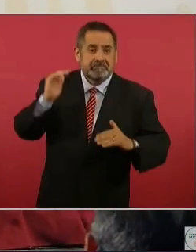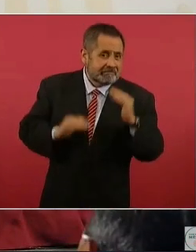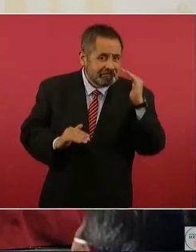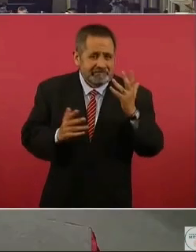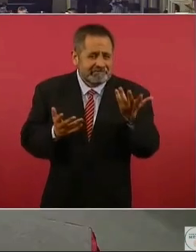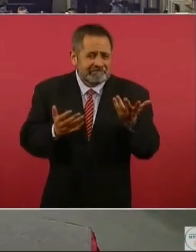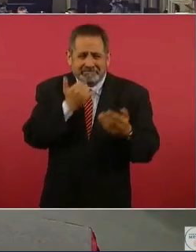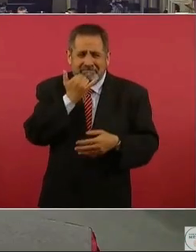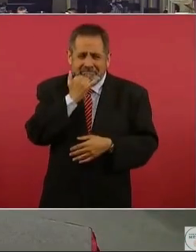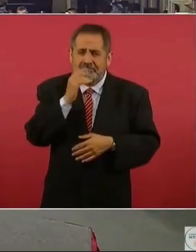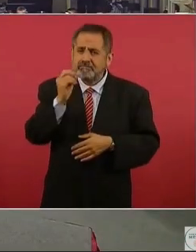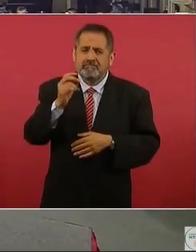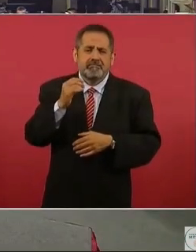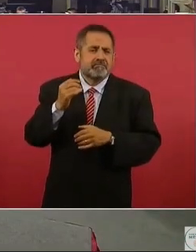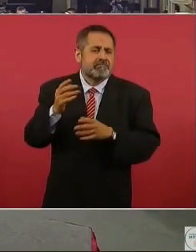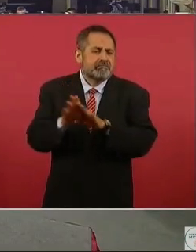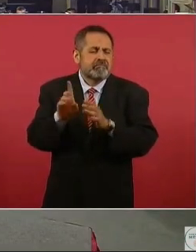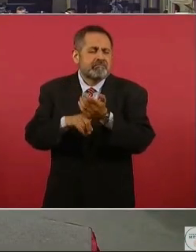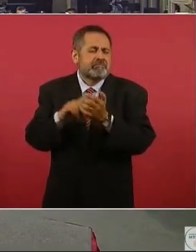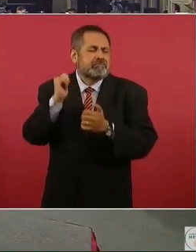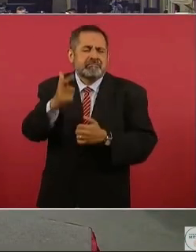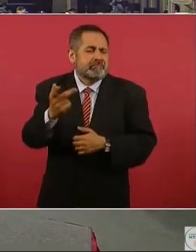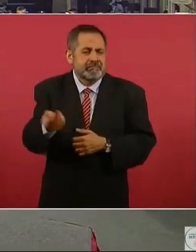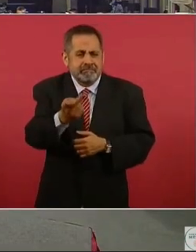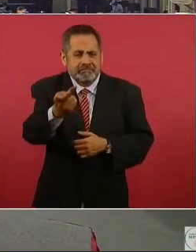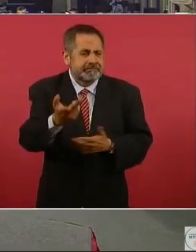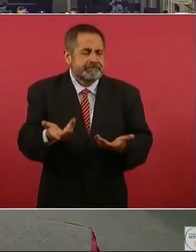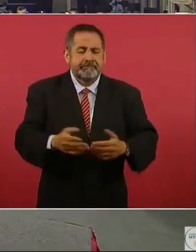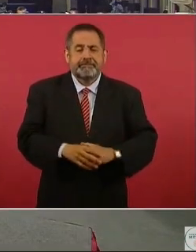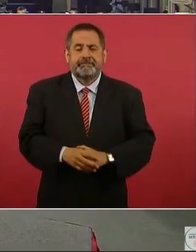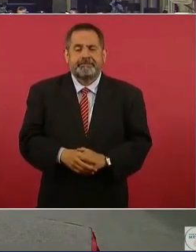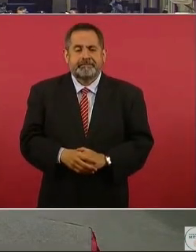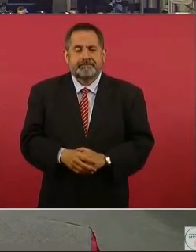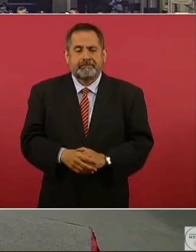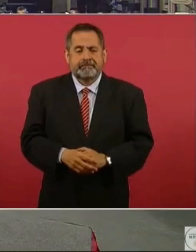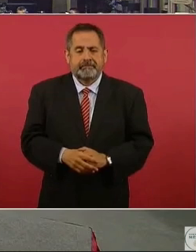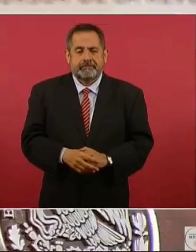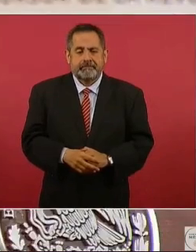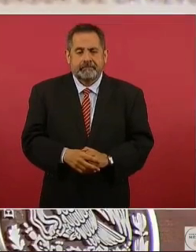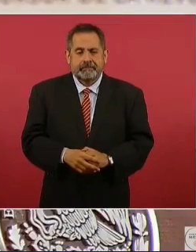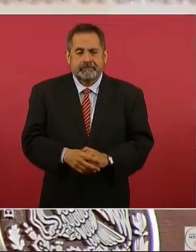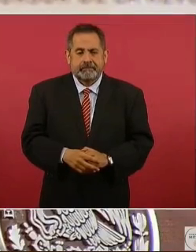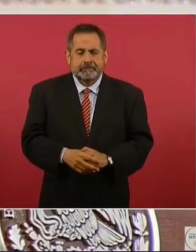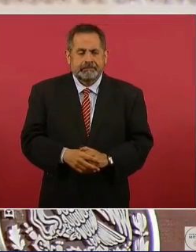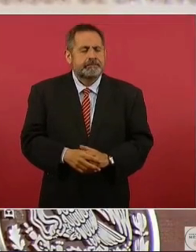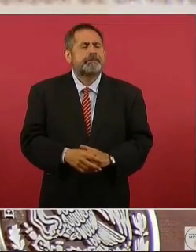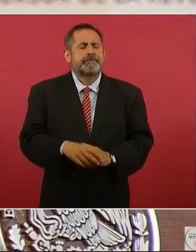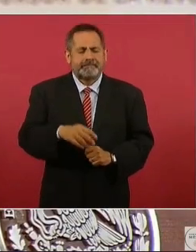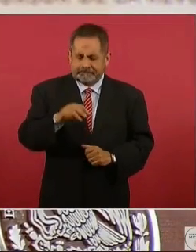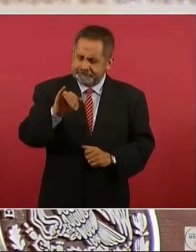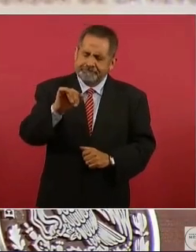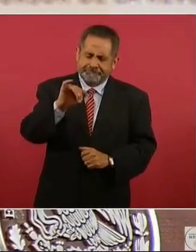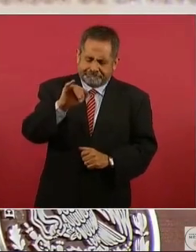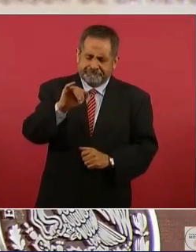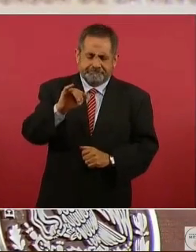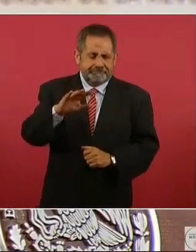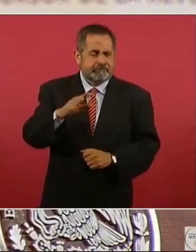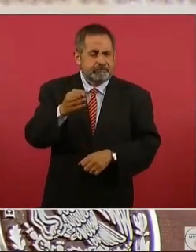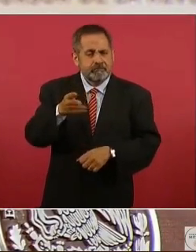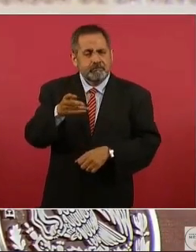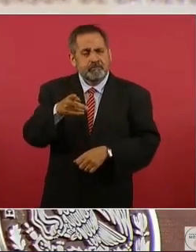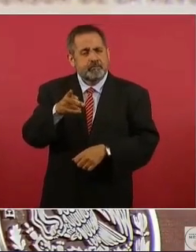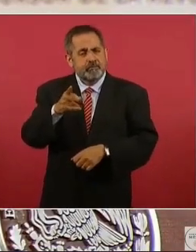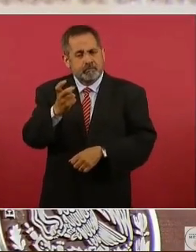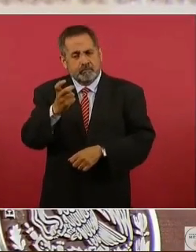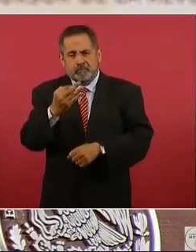presidente? Sí, por eso se está informando